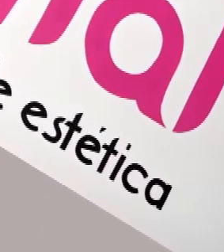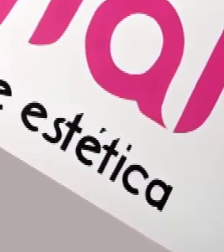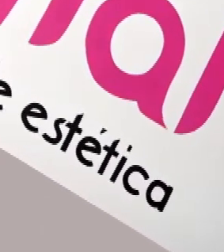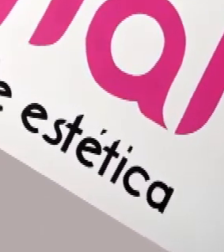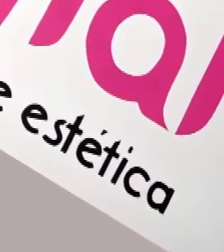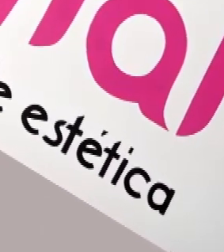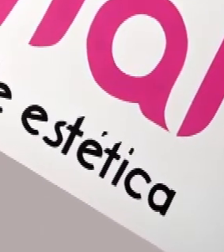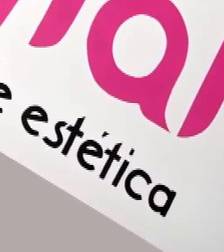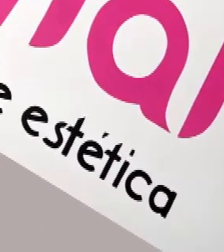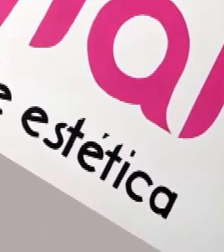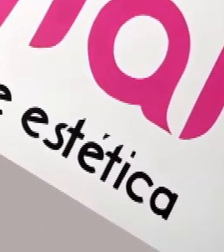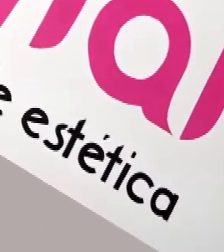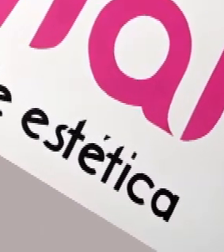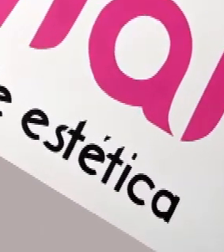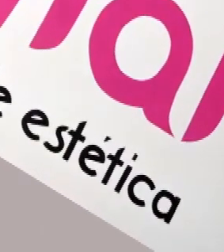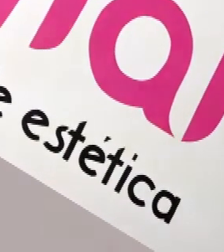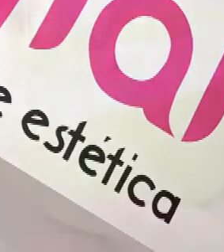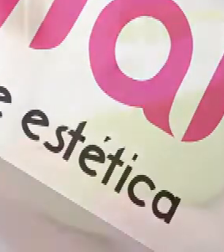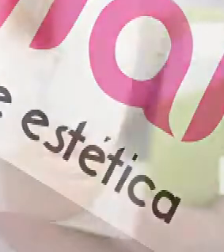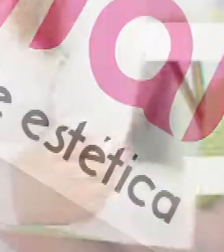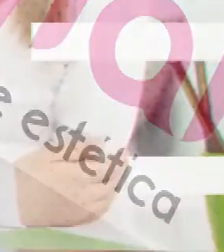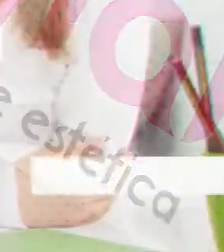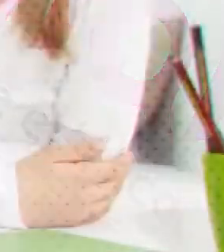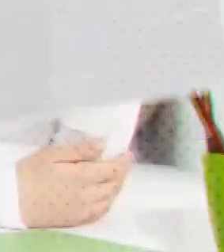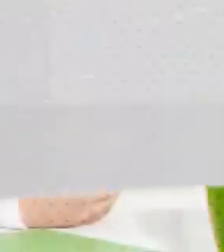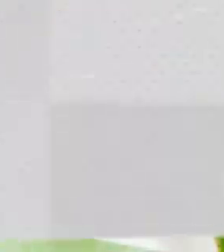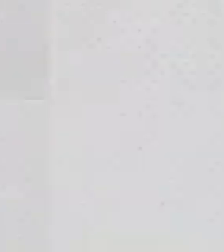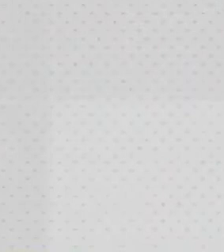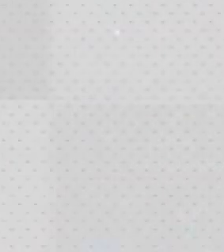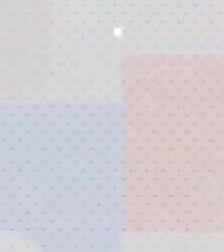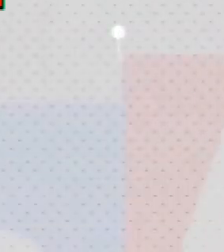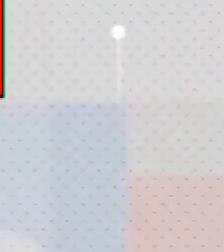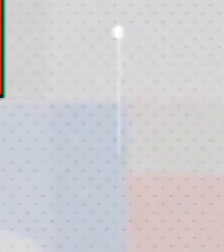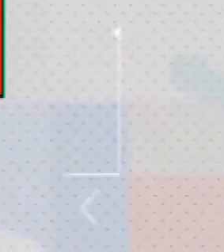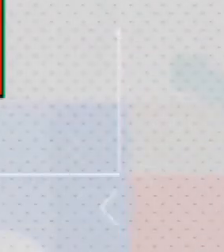313-461-2919. Vital Centro de Estética.